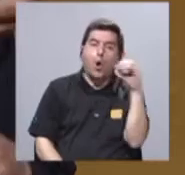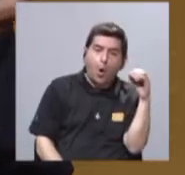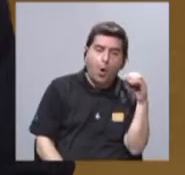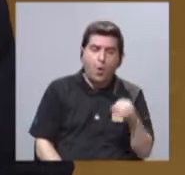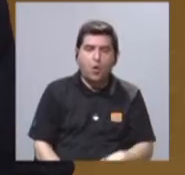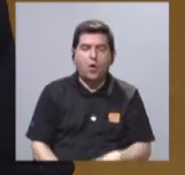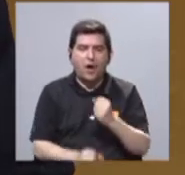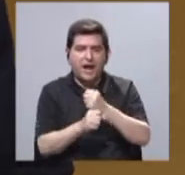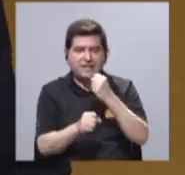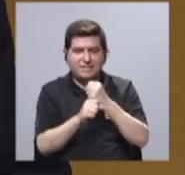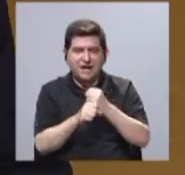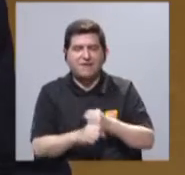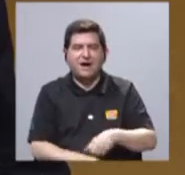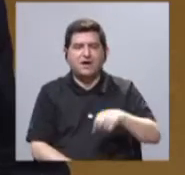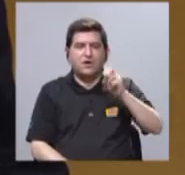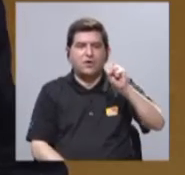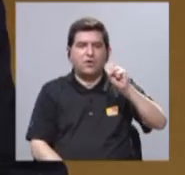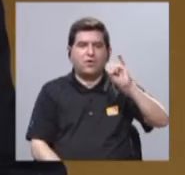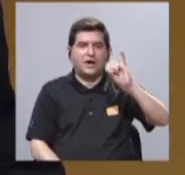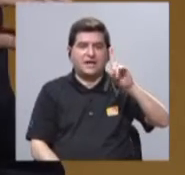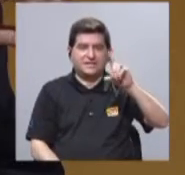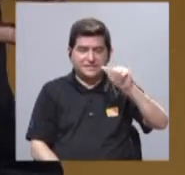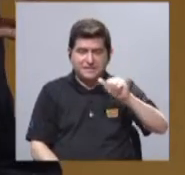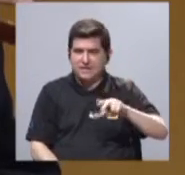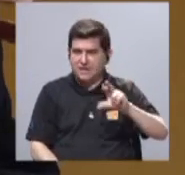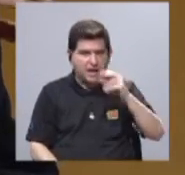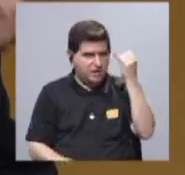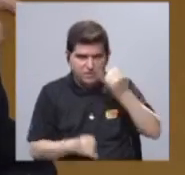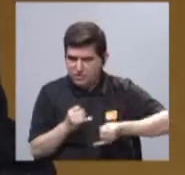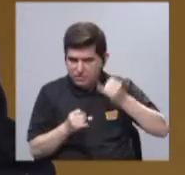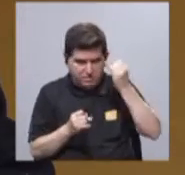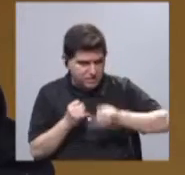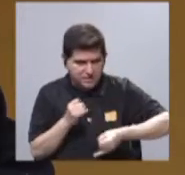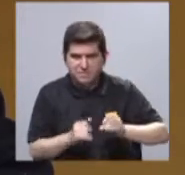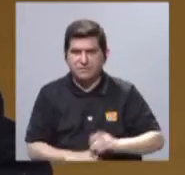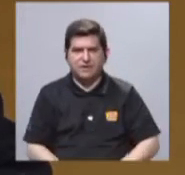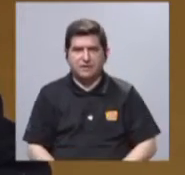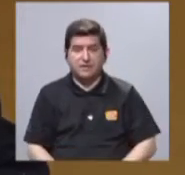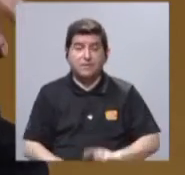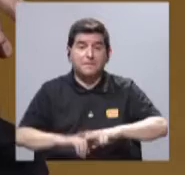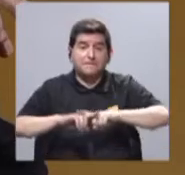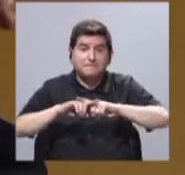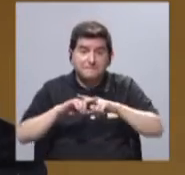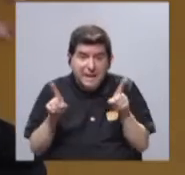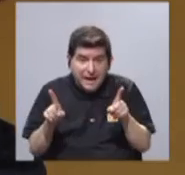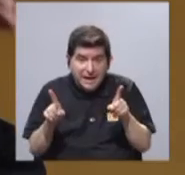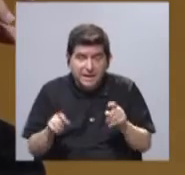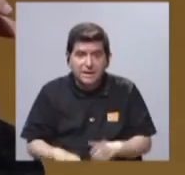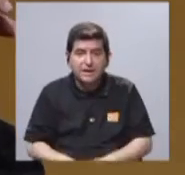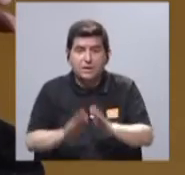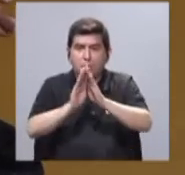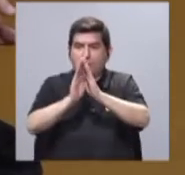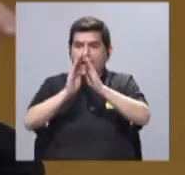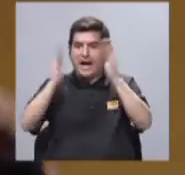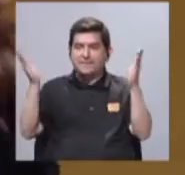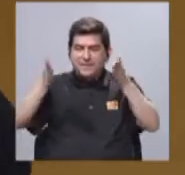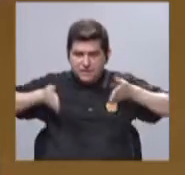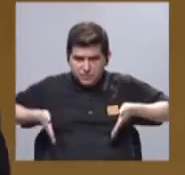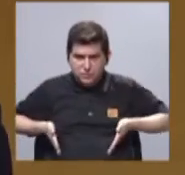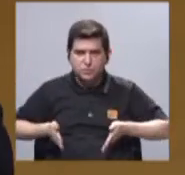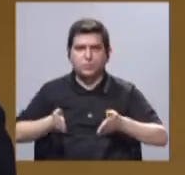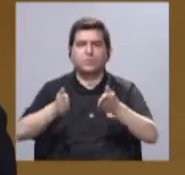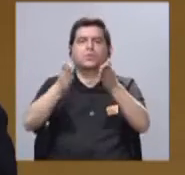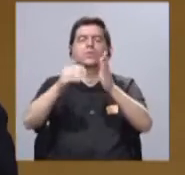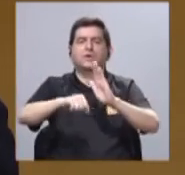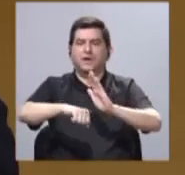también de como esta investigación o más bien la investigación que se hizo en sida que